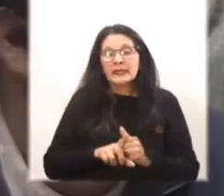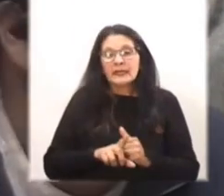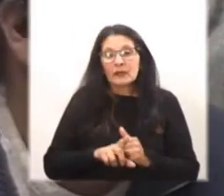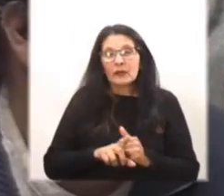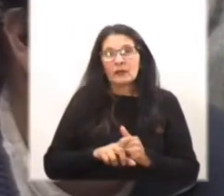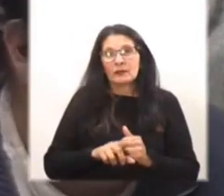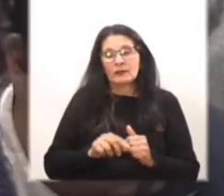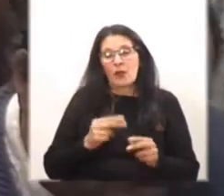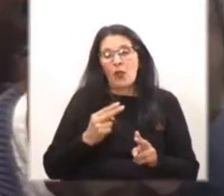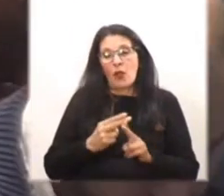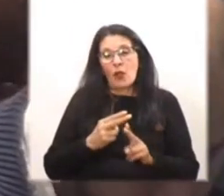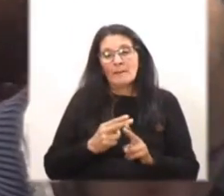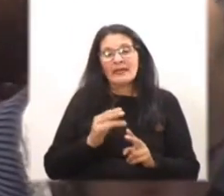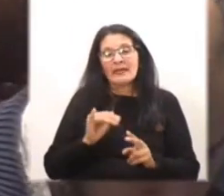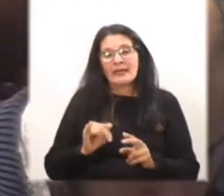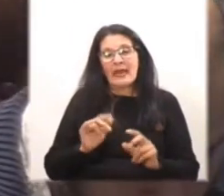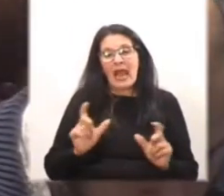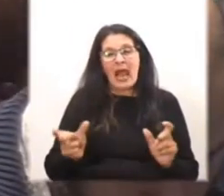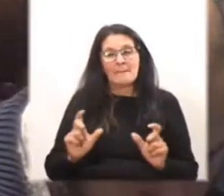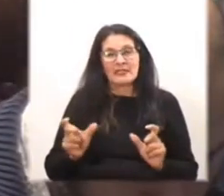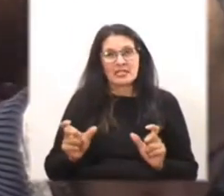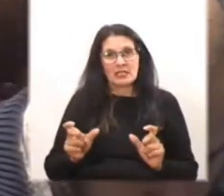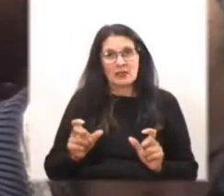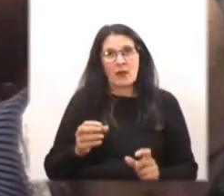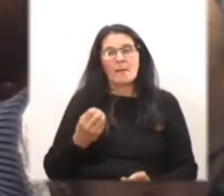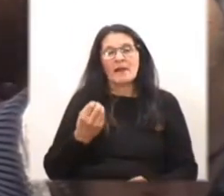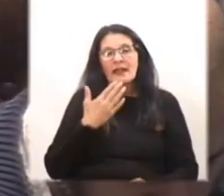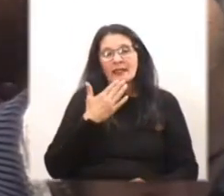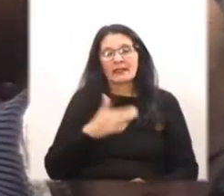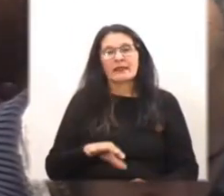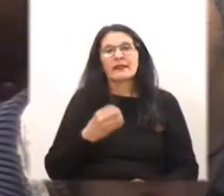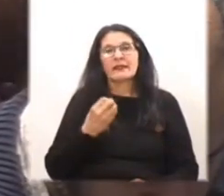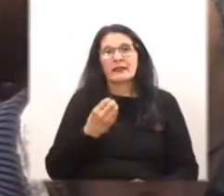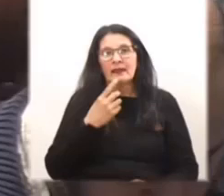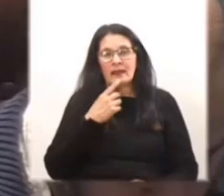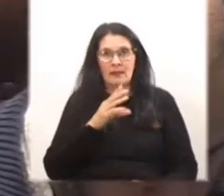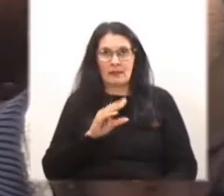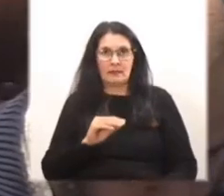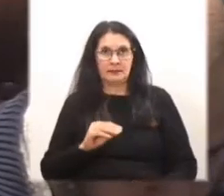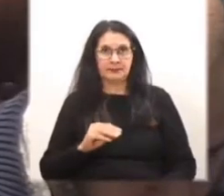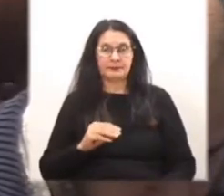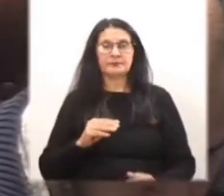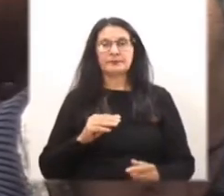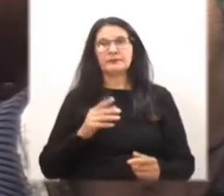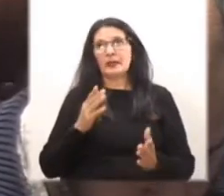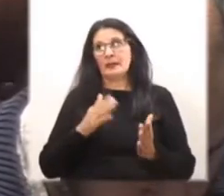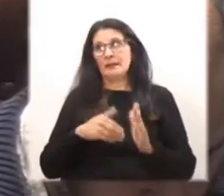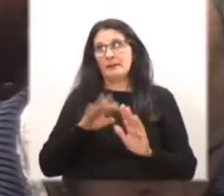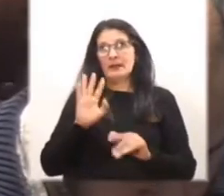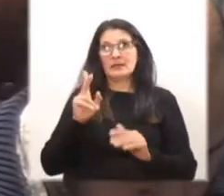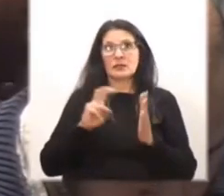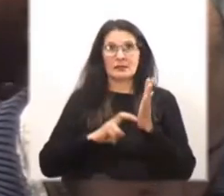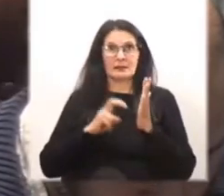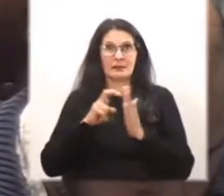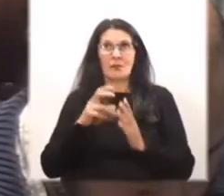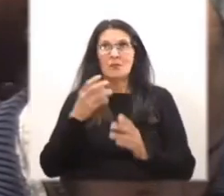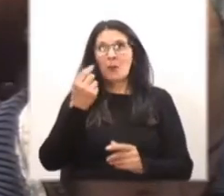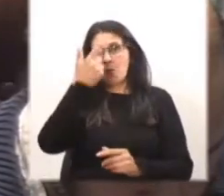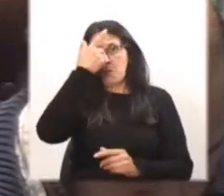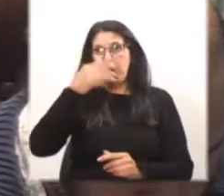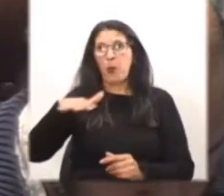ponerle nombre y apellido para entender de lo que estamos hablando. Sobre todo los salteños, que en Pueblo Chico todos nos